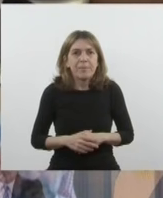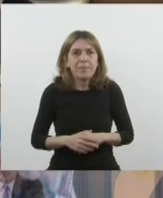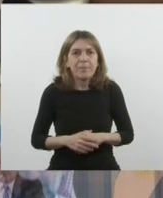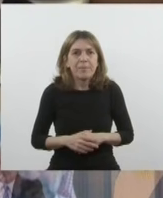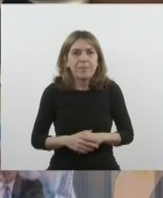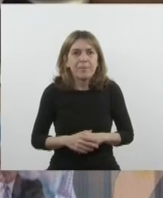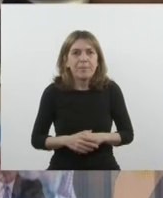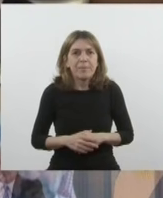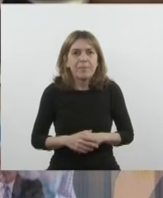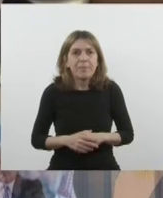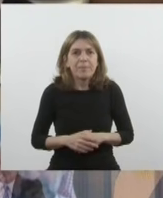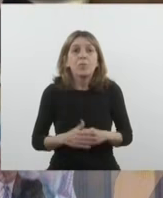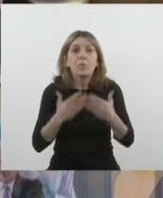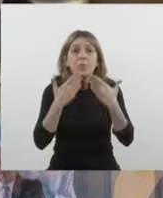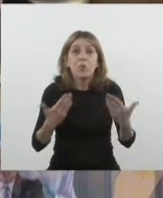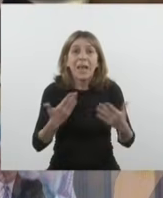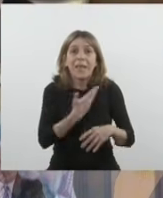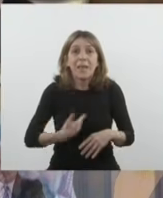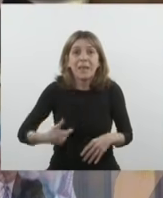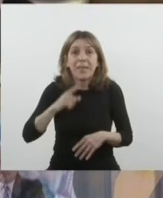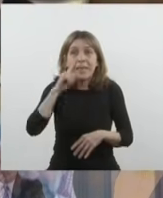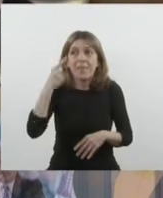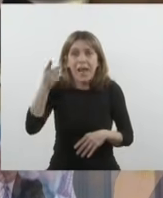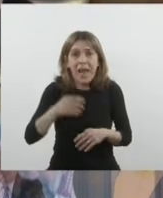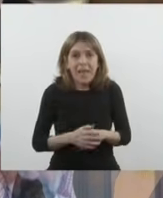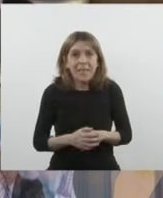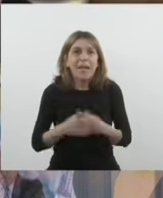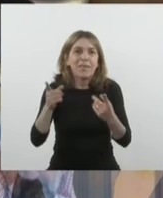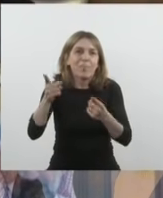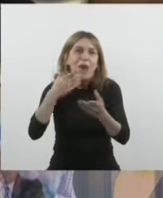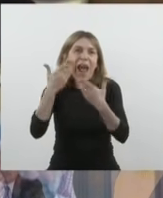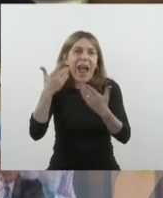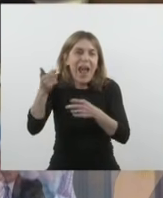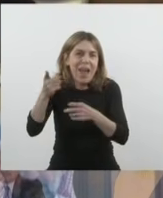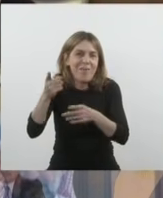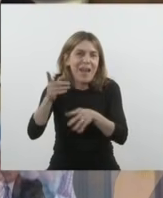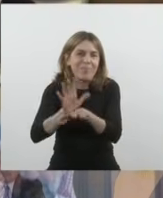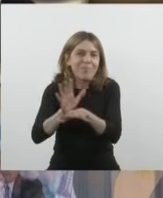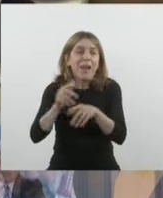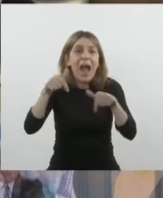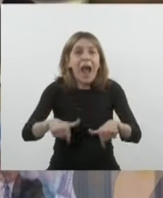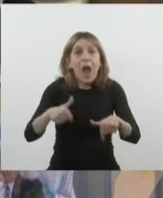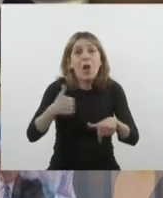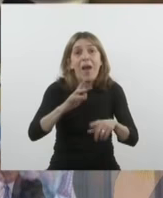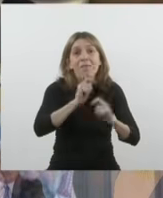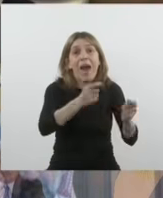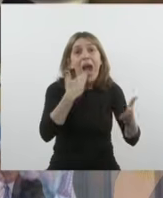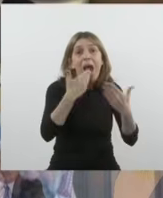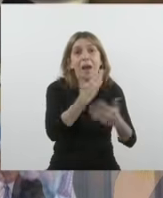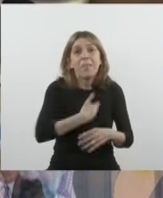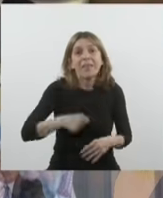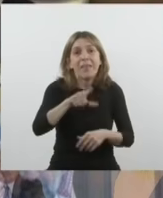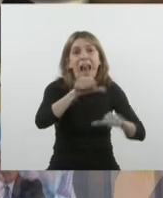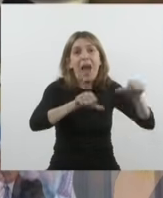el lujo de gracias al presidente fernández por sus palabras tan cálidas y ahora damos la palabra al presidente del